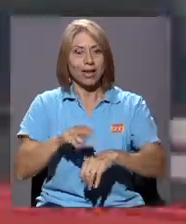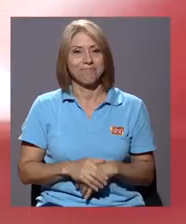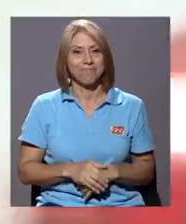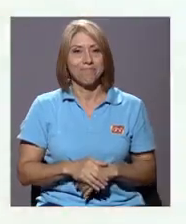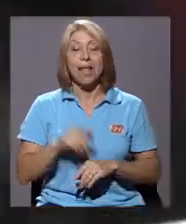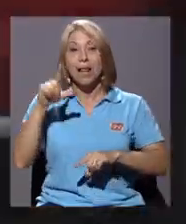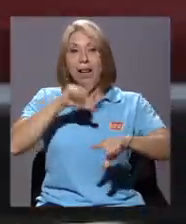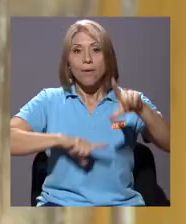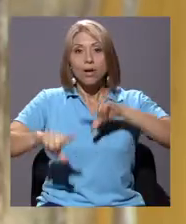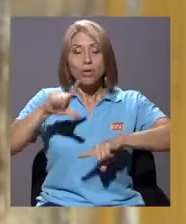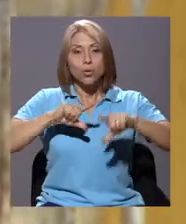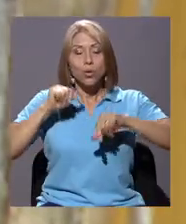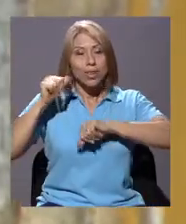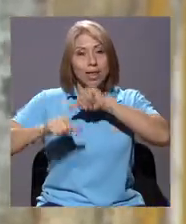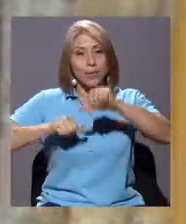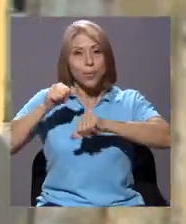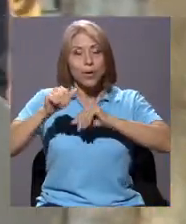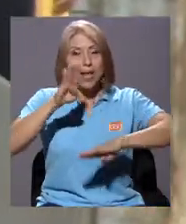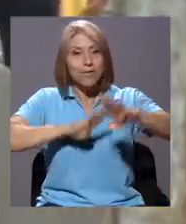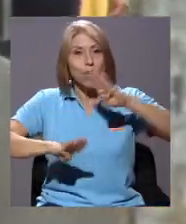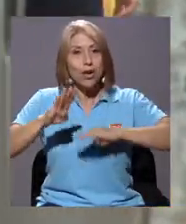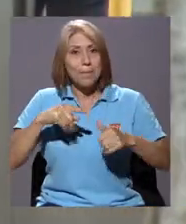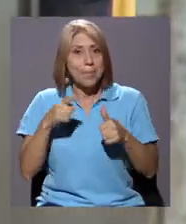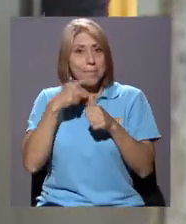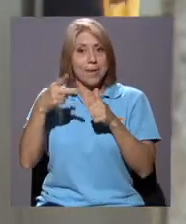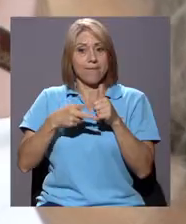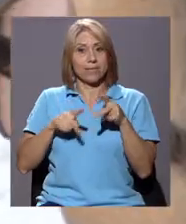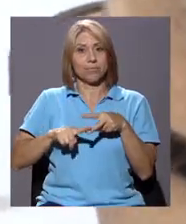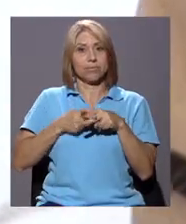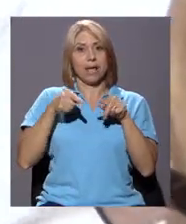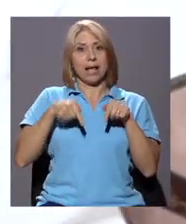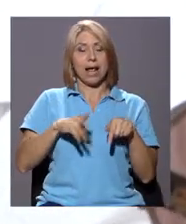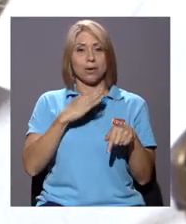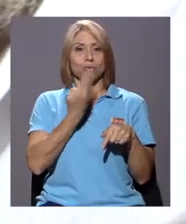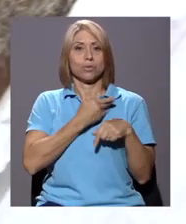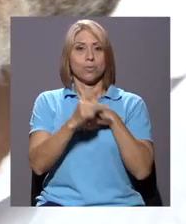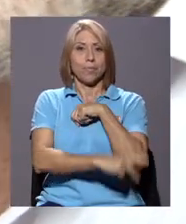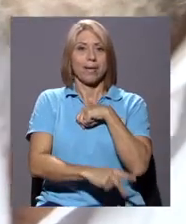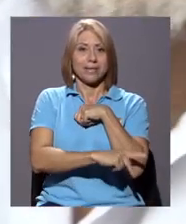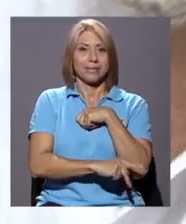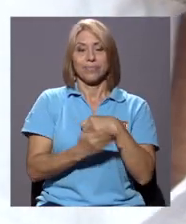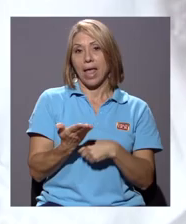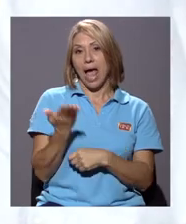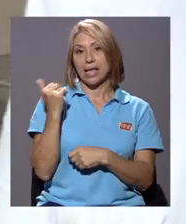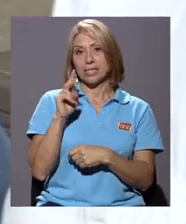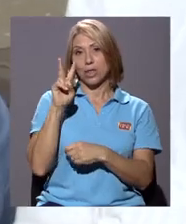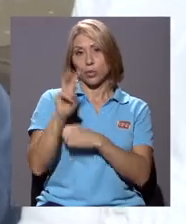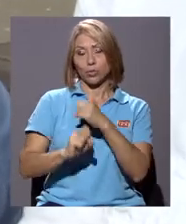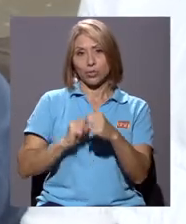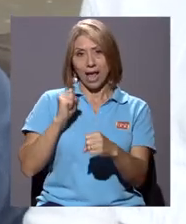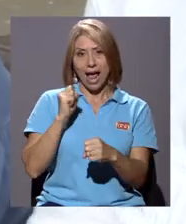de Antropología Biológica es pionero en nuestro país. Desde hace 2 años se ha estado